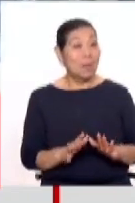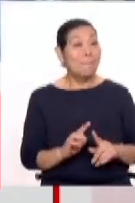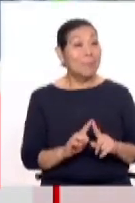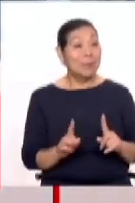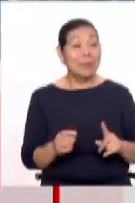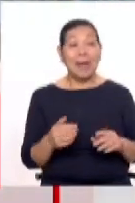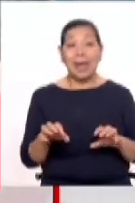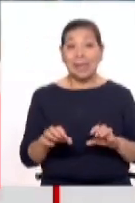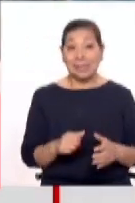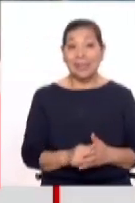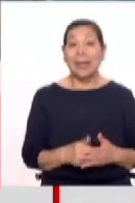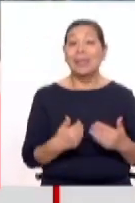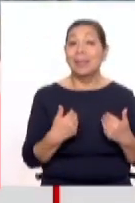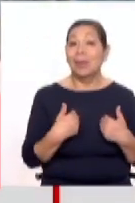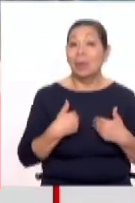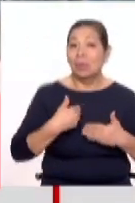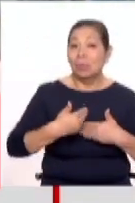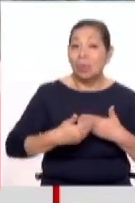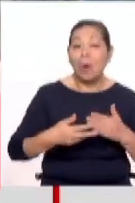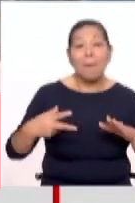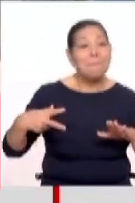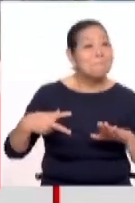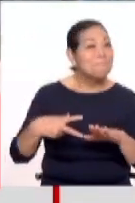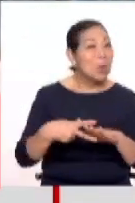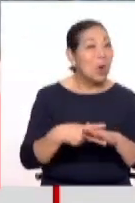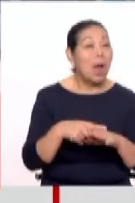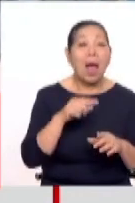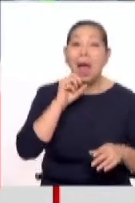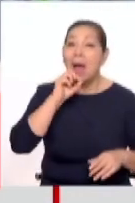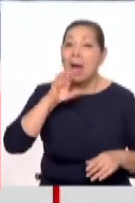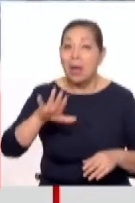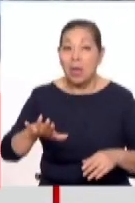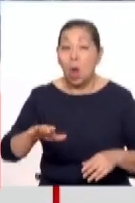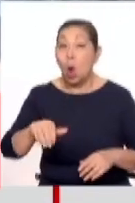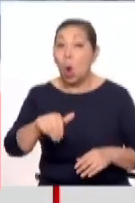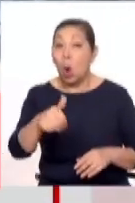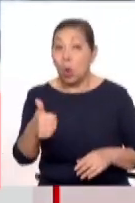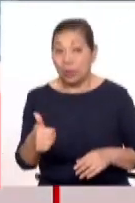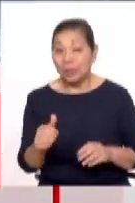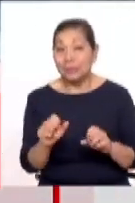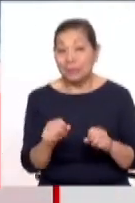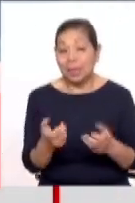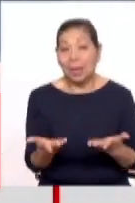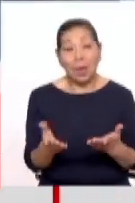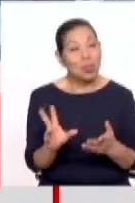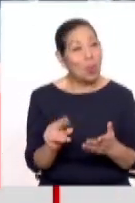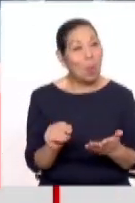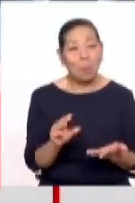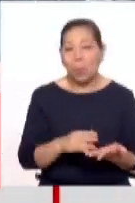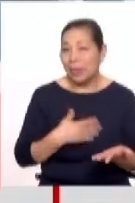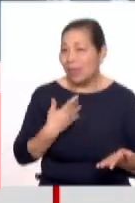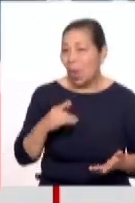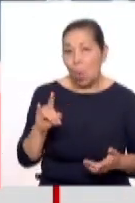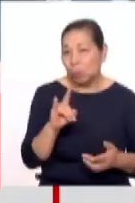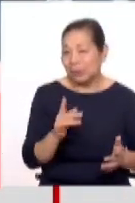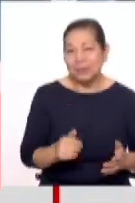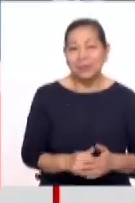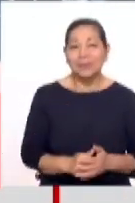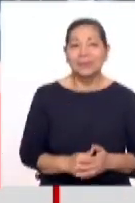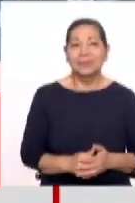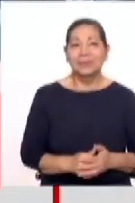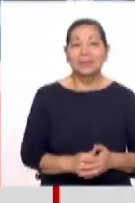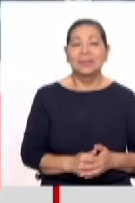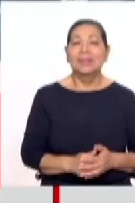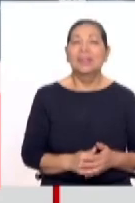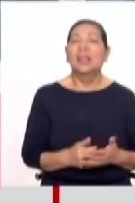empresas operadoras tiene que proceder al bloqueo y comunicarlo a las otras empresas operadoras para que ya no puedan ser utilizados. Querida Tatiana,